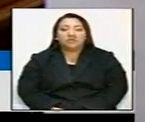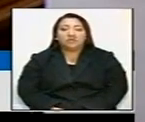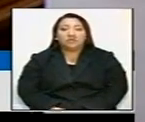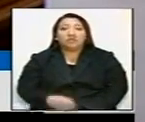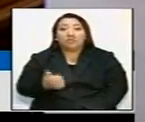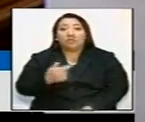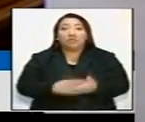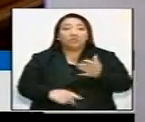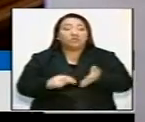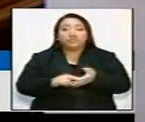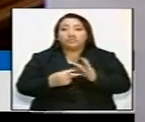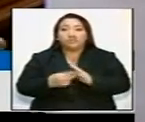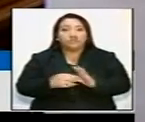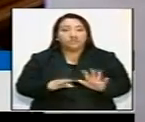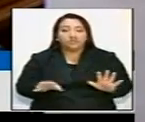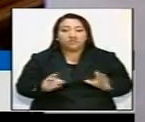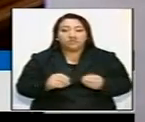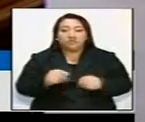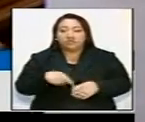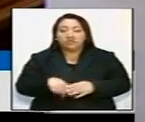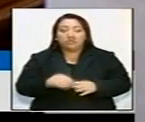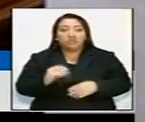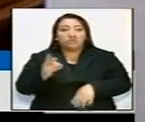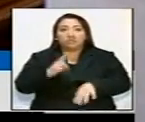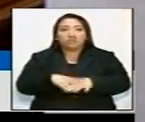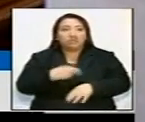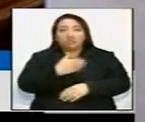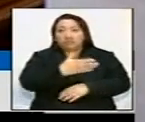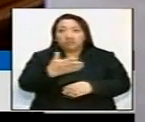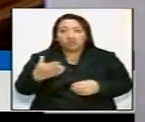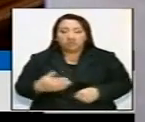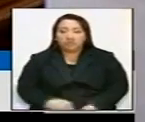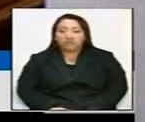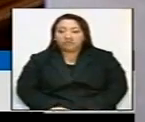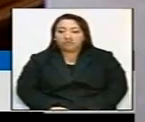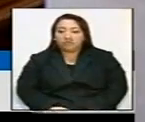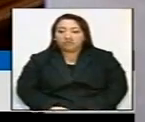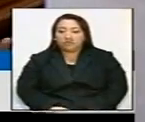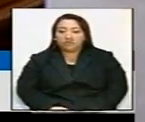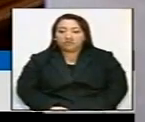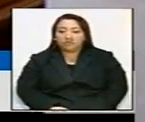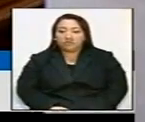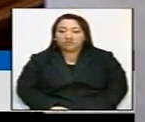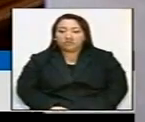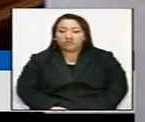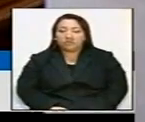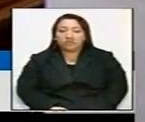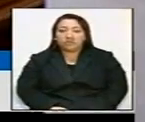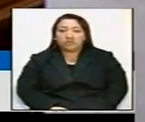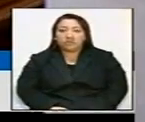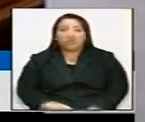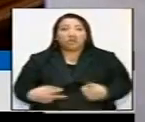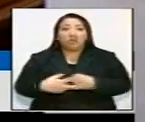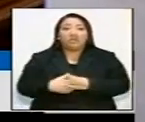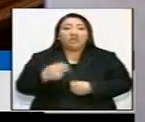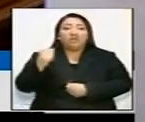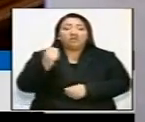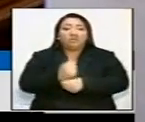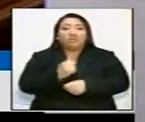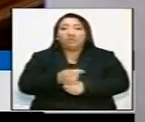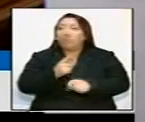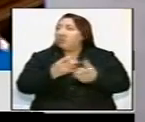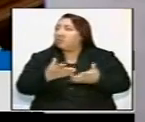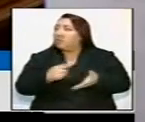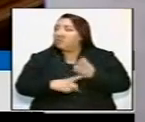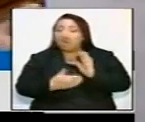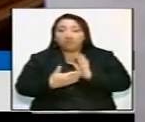solamente que, como está en el común denominador, que se le recorten los derechos laborales? Una de las cosas que